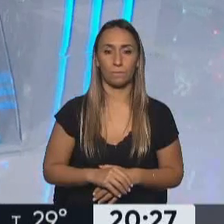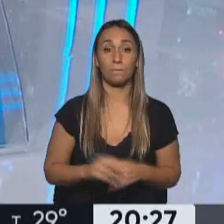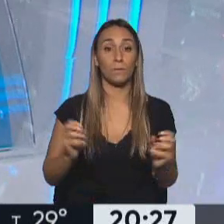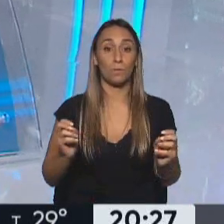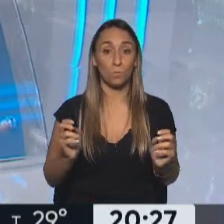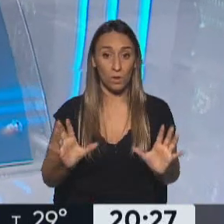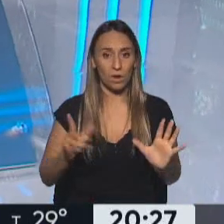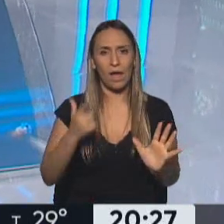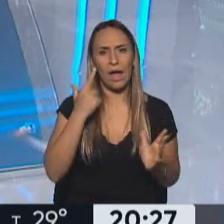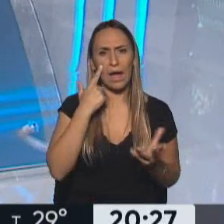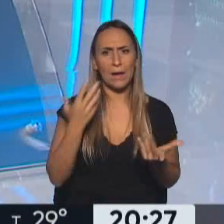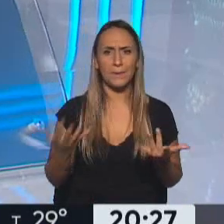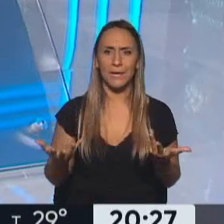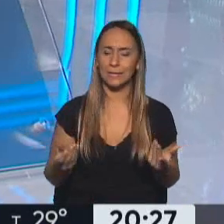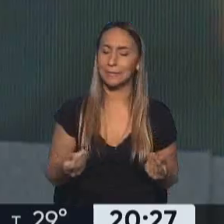Bueno, a ver,